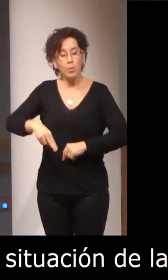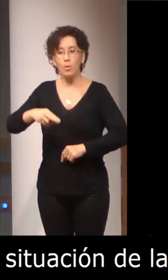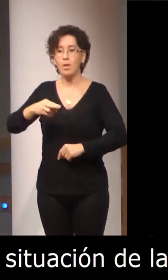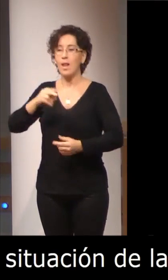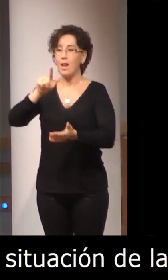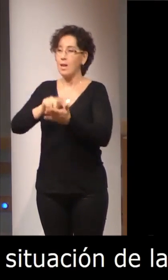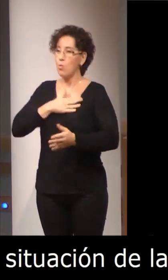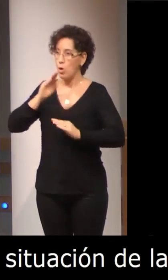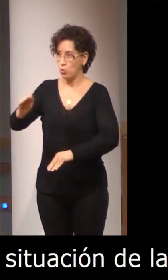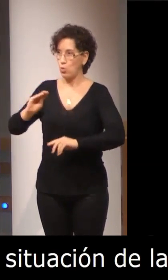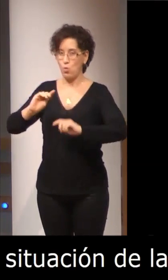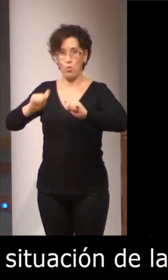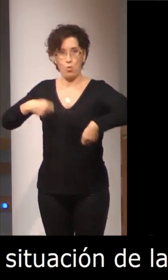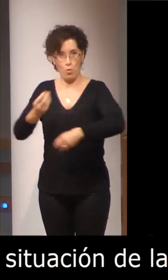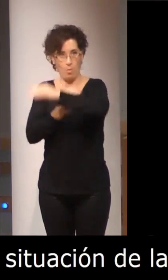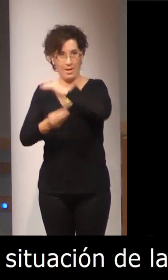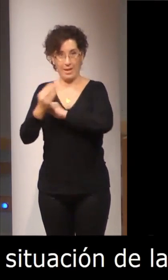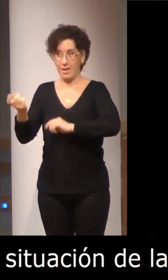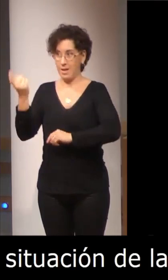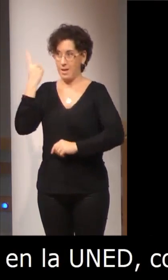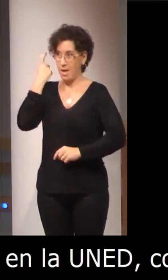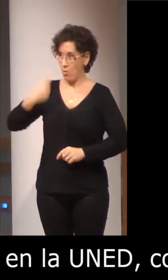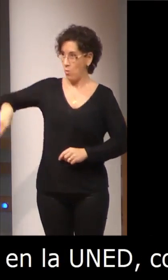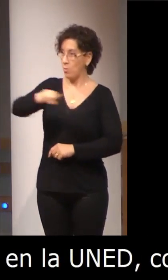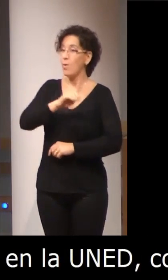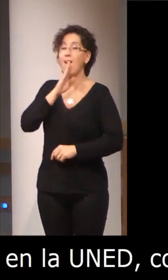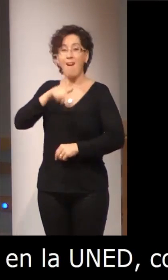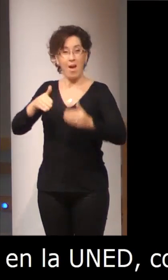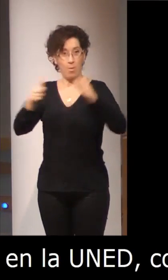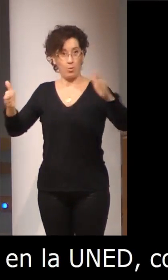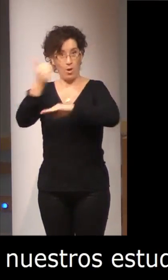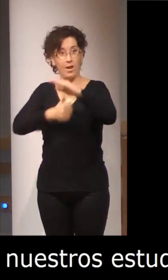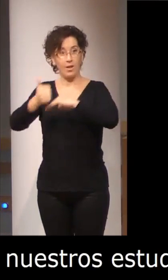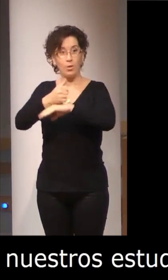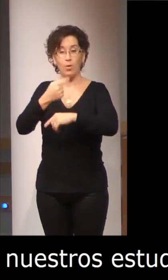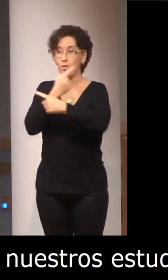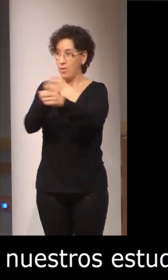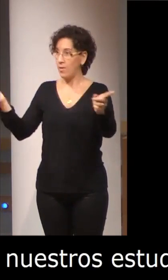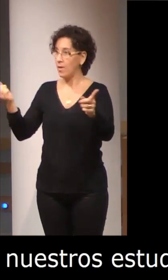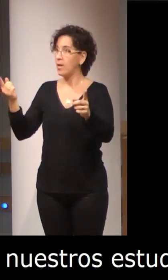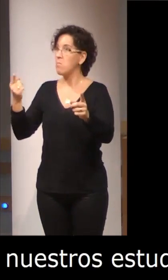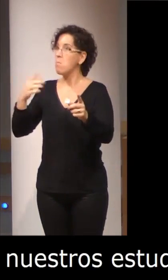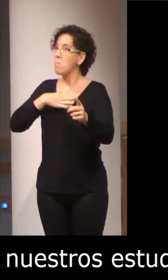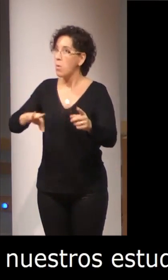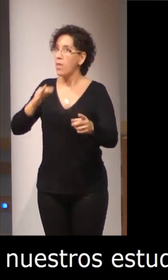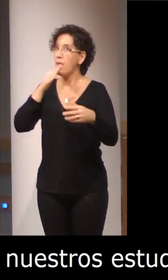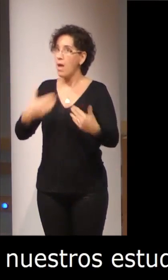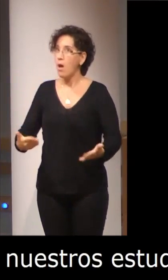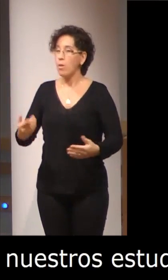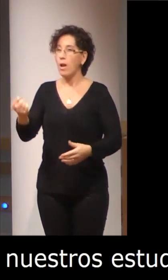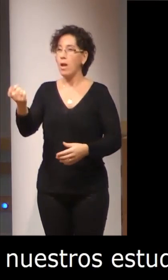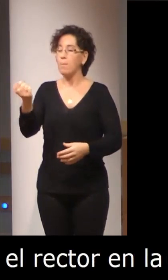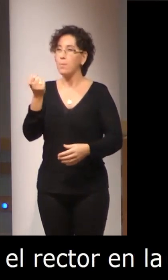Porque tal como les mencionó el rector en la apertura de las jornadas, tenemos posiblemente el mayor número de estudiantes